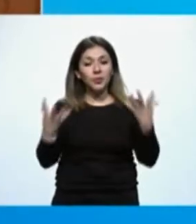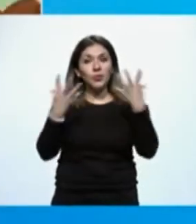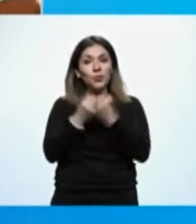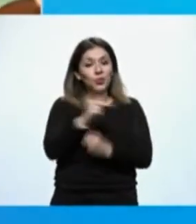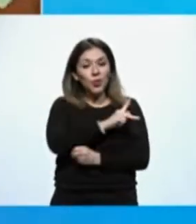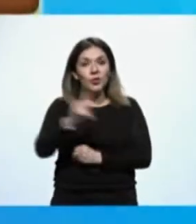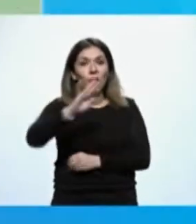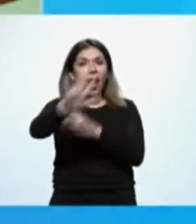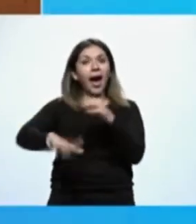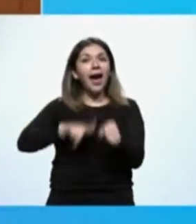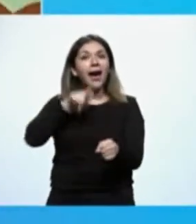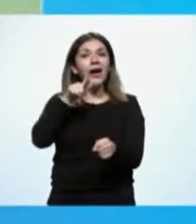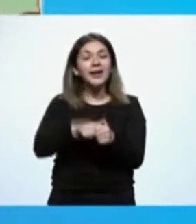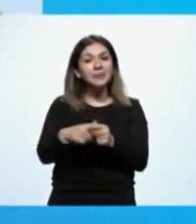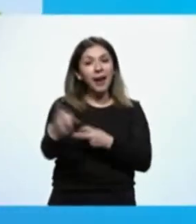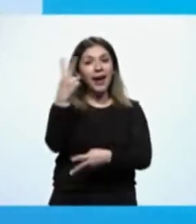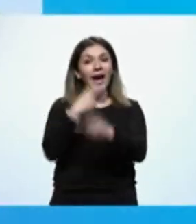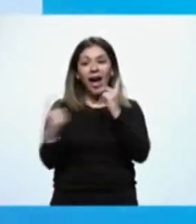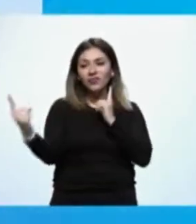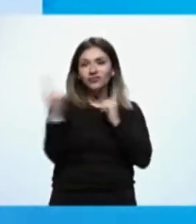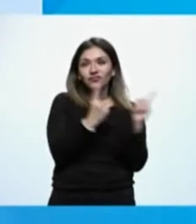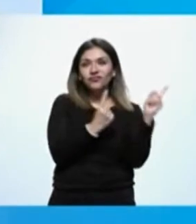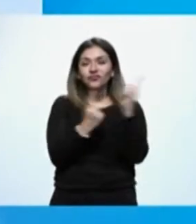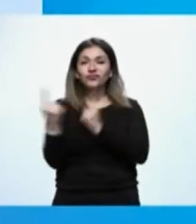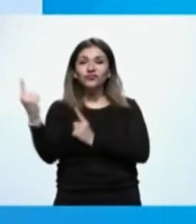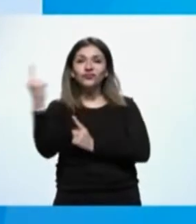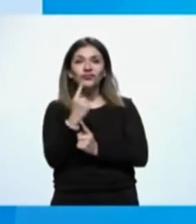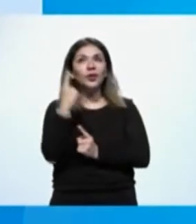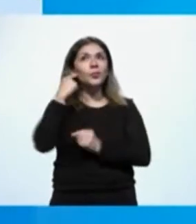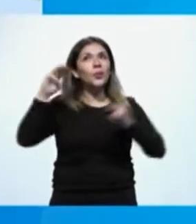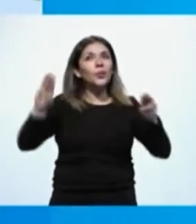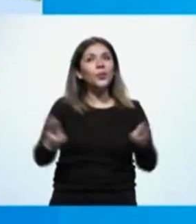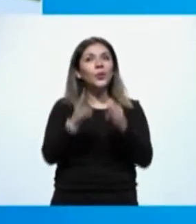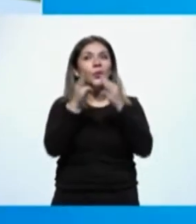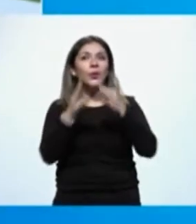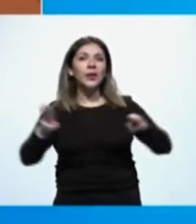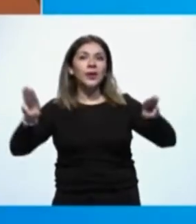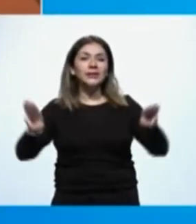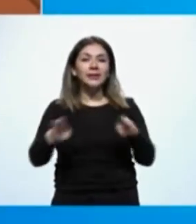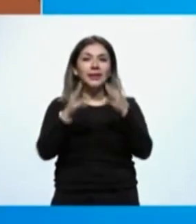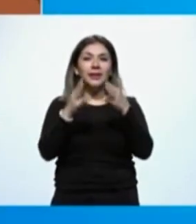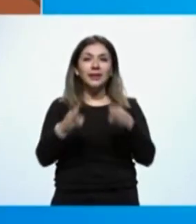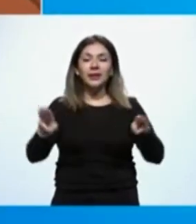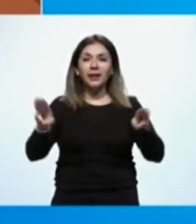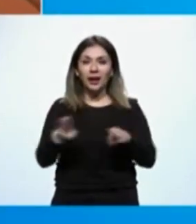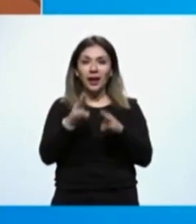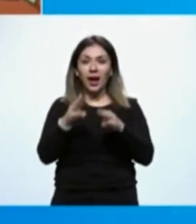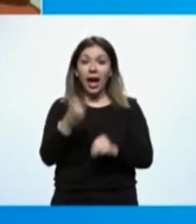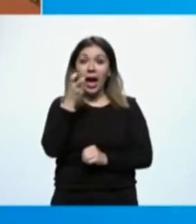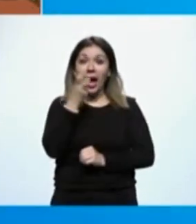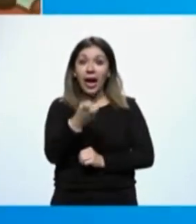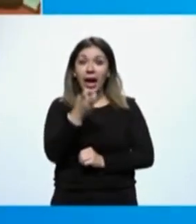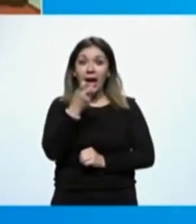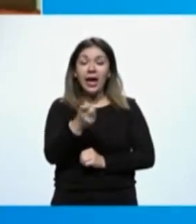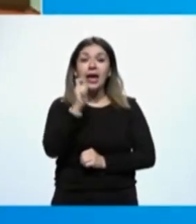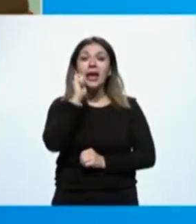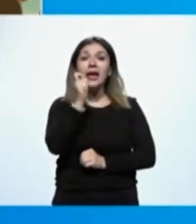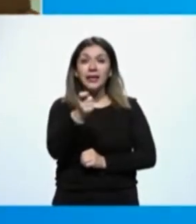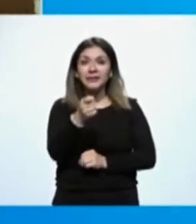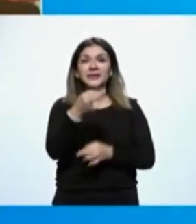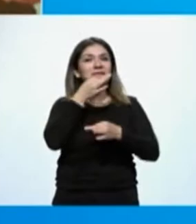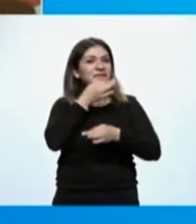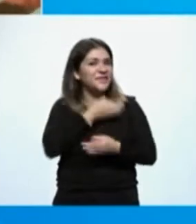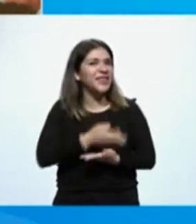los animales con sus notas musicales. Esta es una